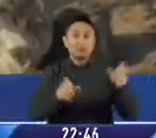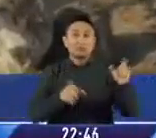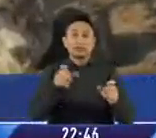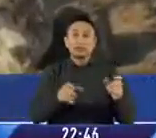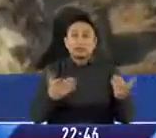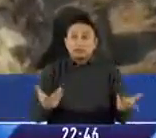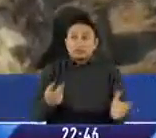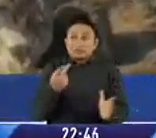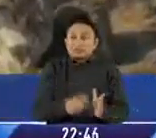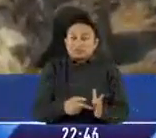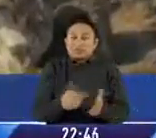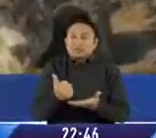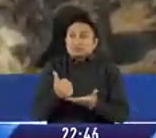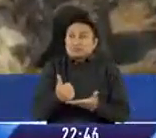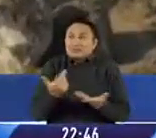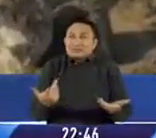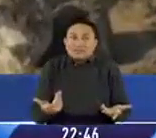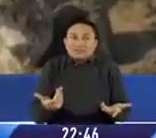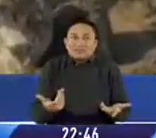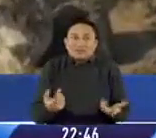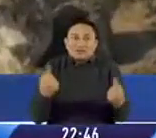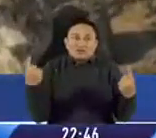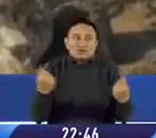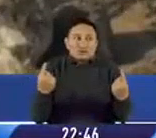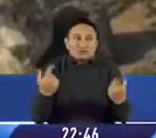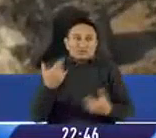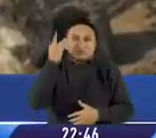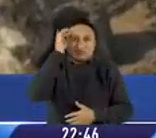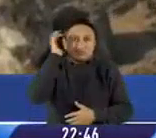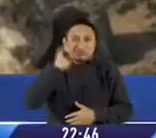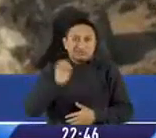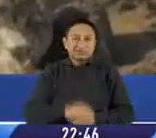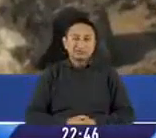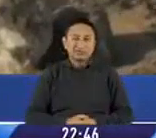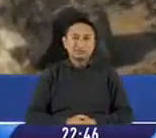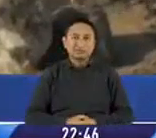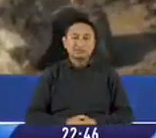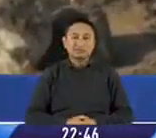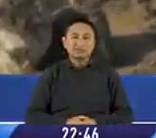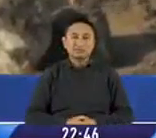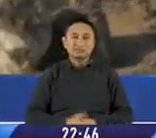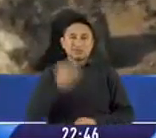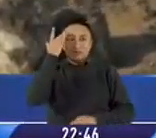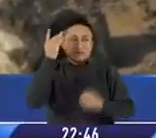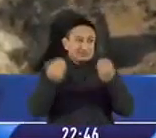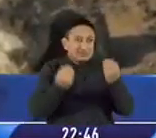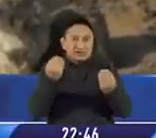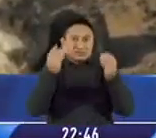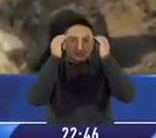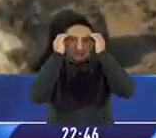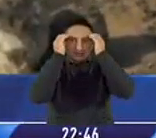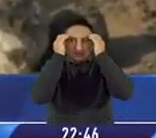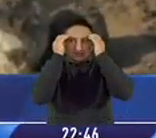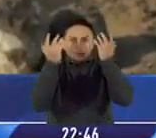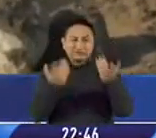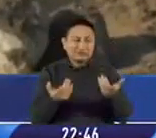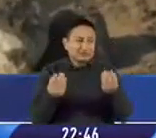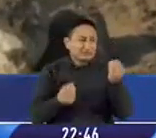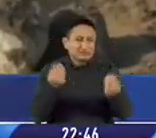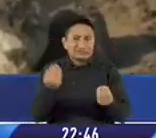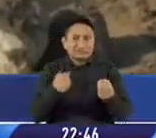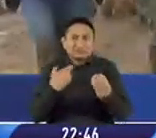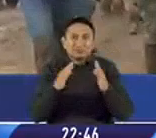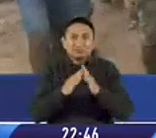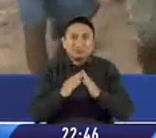qué pedir, a quién recurrir, estamos angustiados, desesperados, ¿qué vamos a hacer con Acapulco, con nuestra